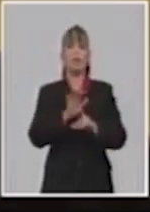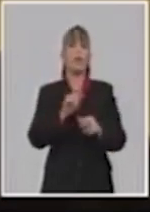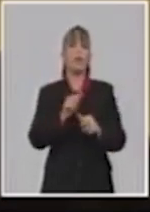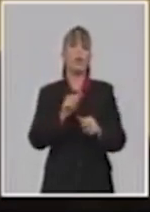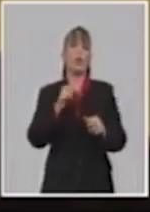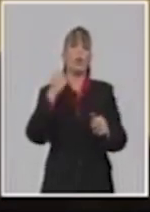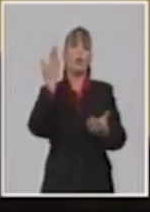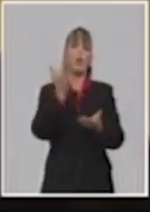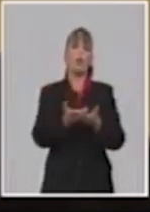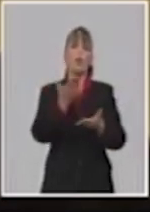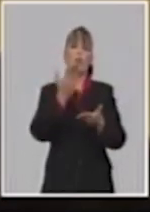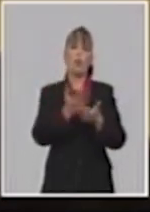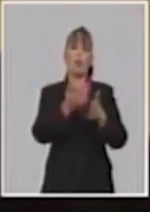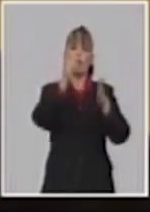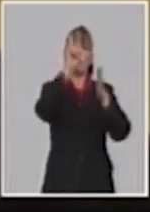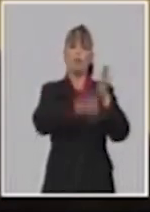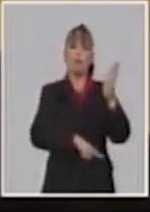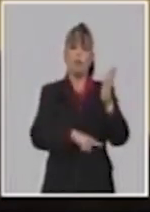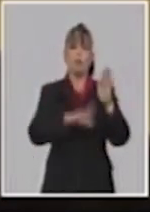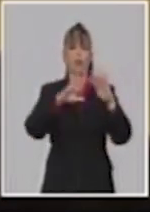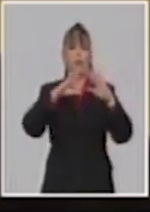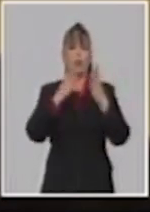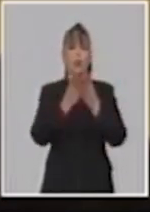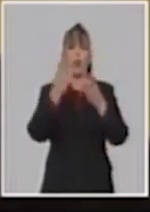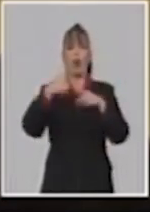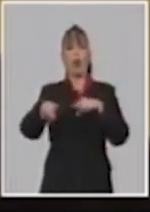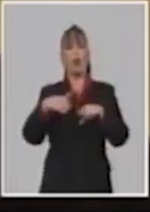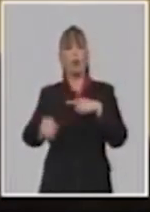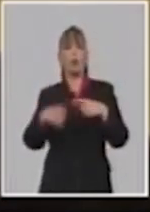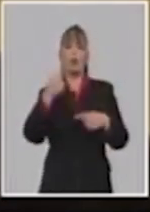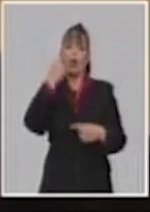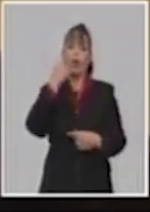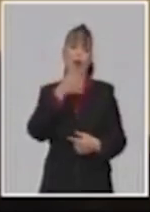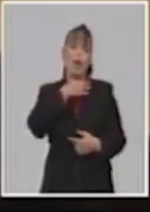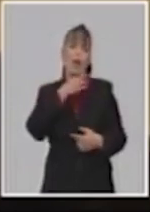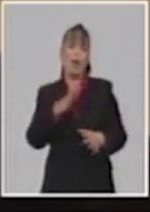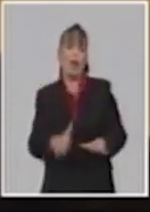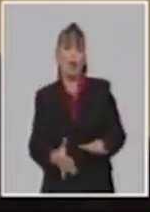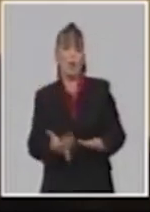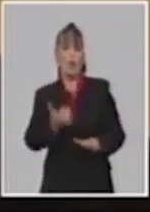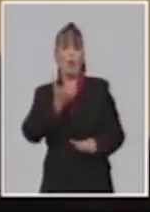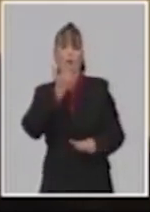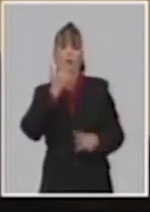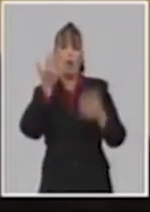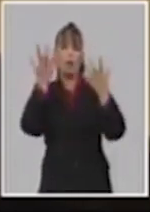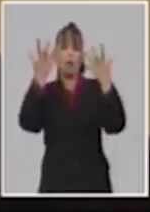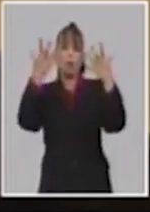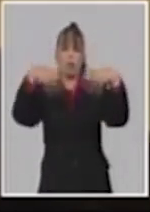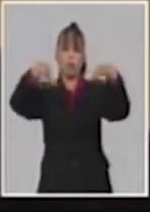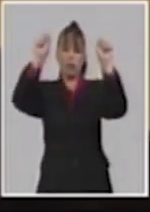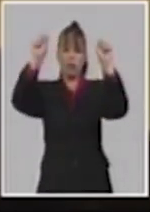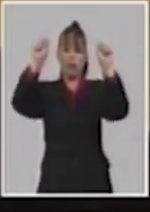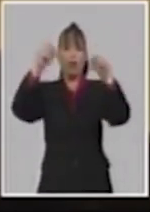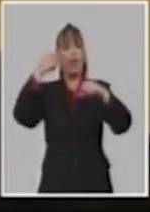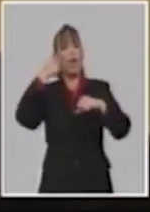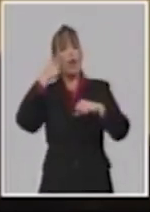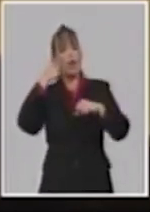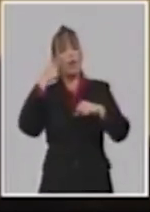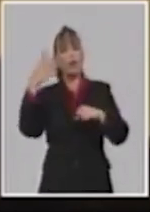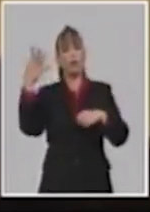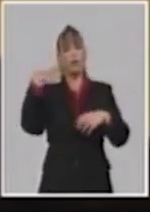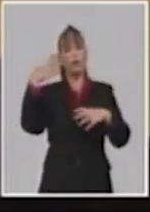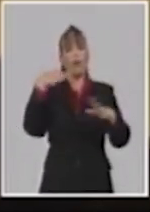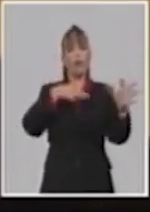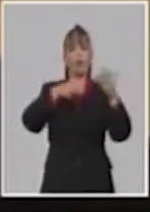sistemas eléctricos, de los grupos de electrógenos, para si había alguna falla eléctrica y el funcionamiento de la calefacción interna. Además, se dejaron